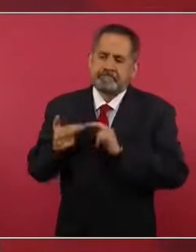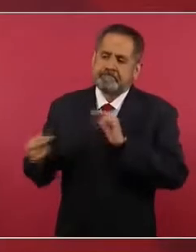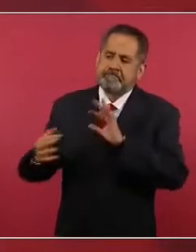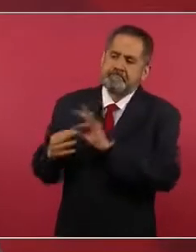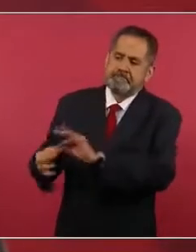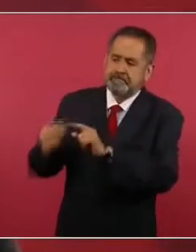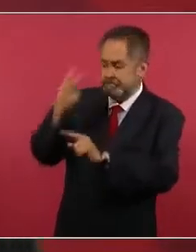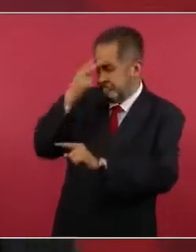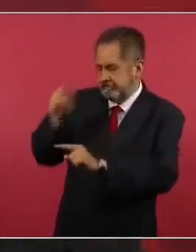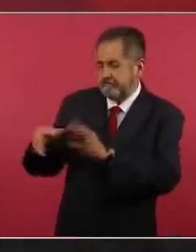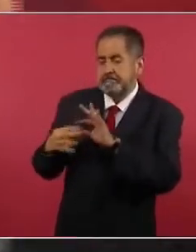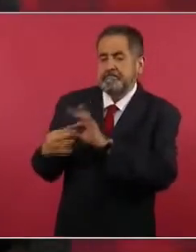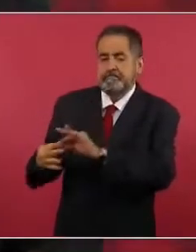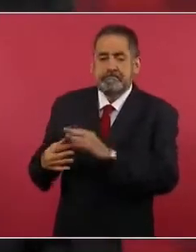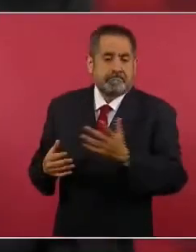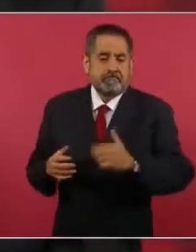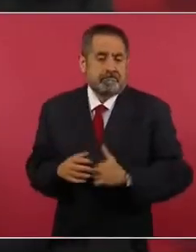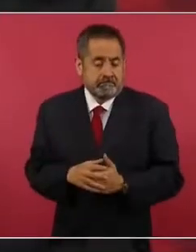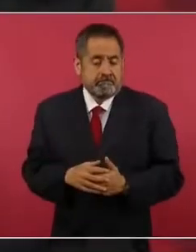Ya no es el tiempo